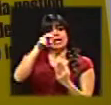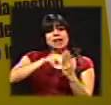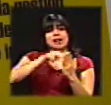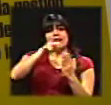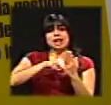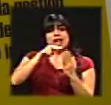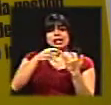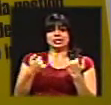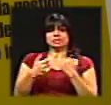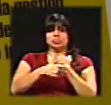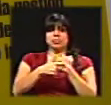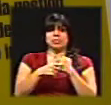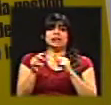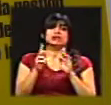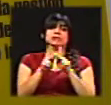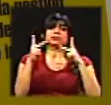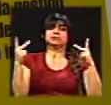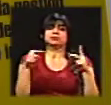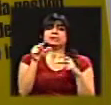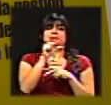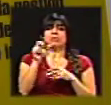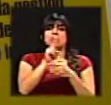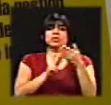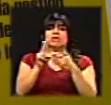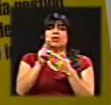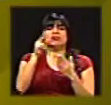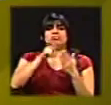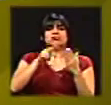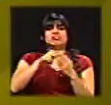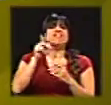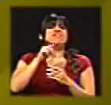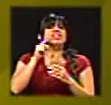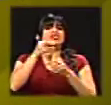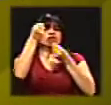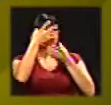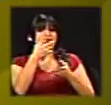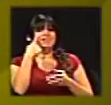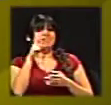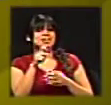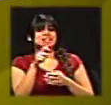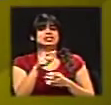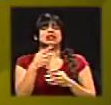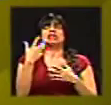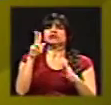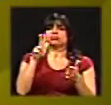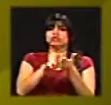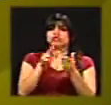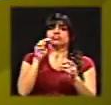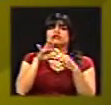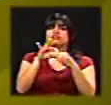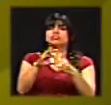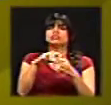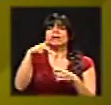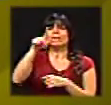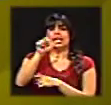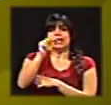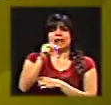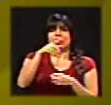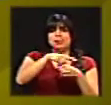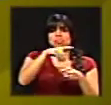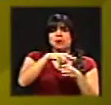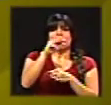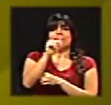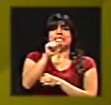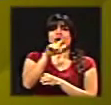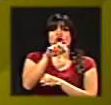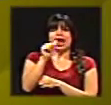semanario la rectificación de la información falsa proporcionada por la Fiscalía acerca de los candidatos a diputados del PLN, Michael